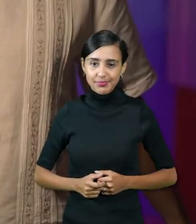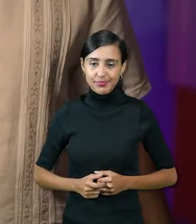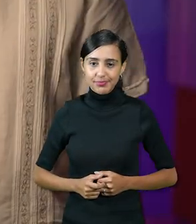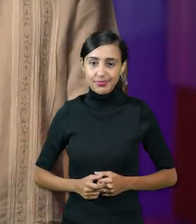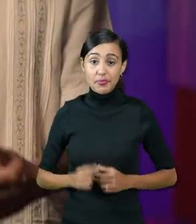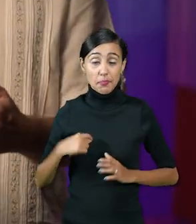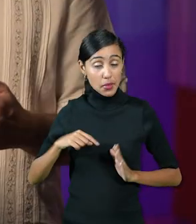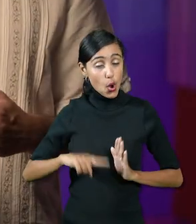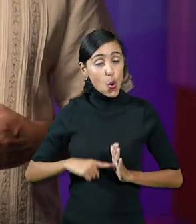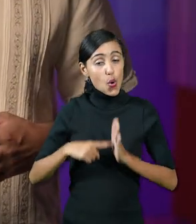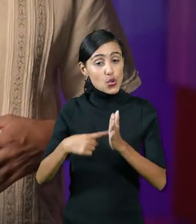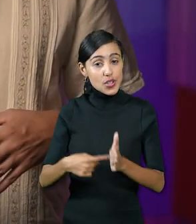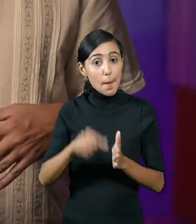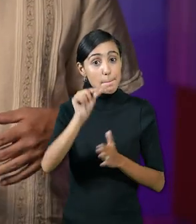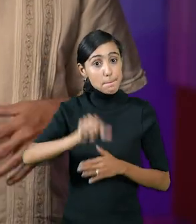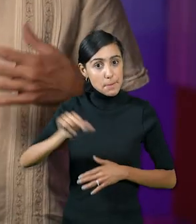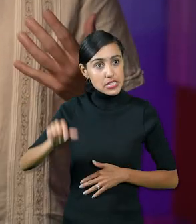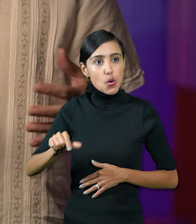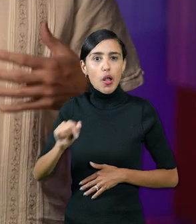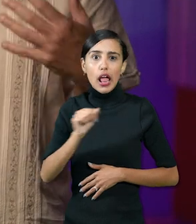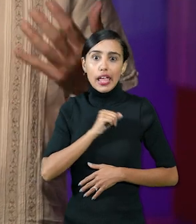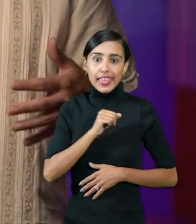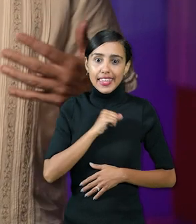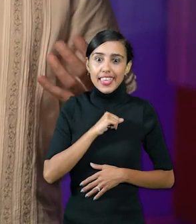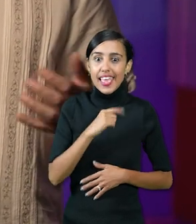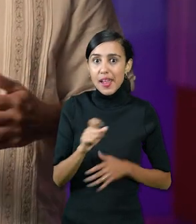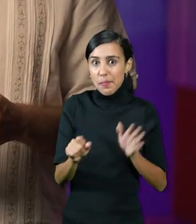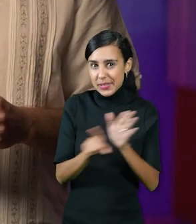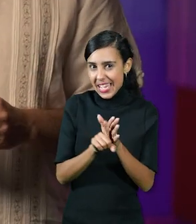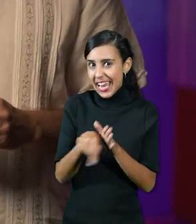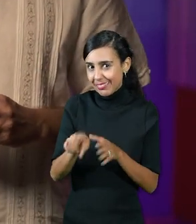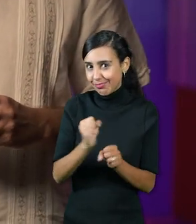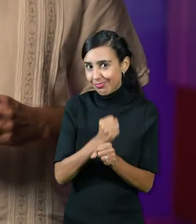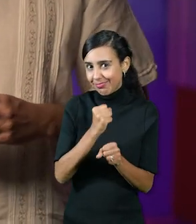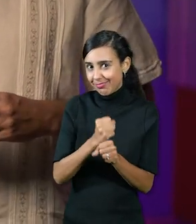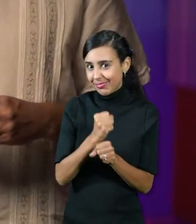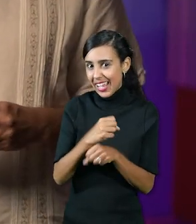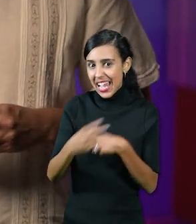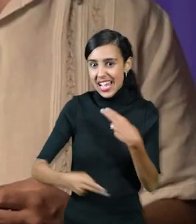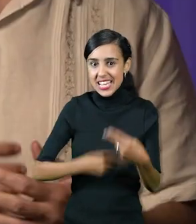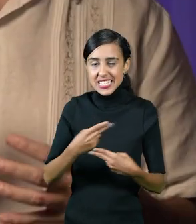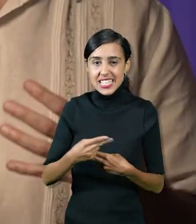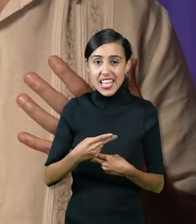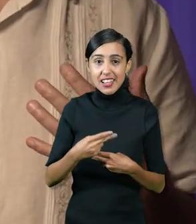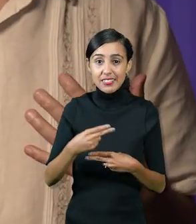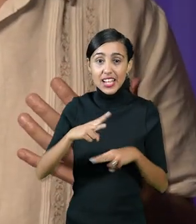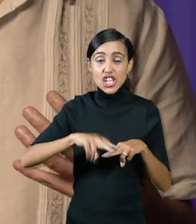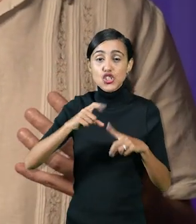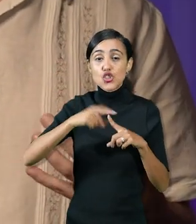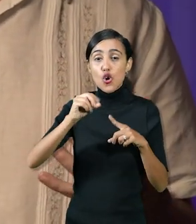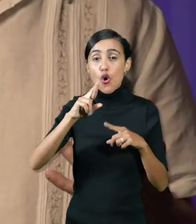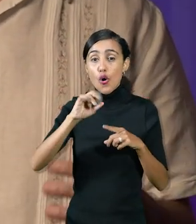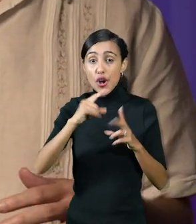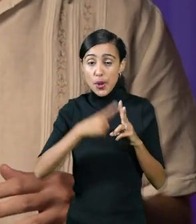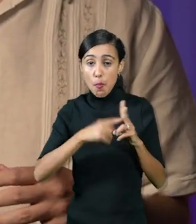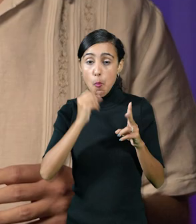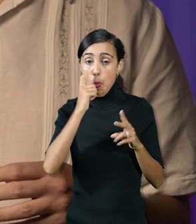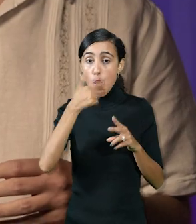Mi consejo para aquellos que quieran emprender este trabajo de hacer storyboard, pueden investigar sobre